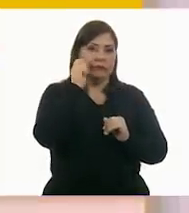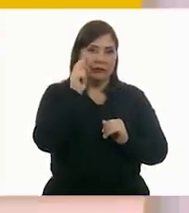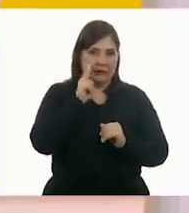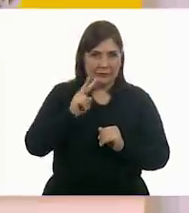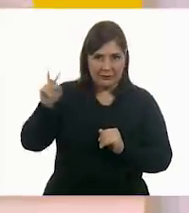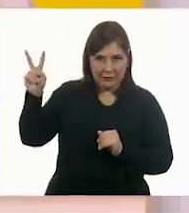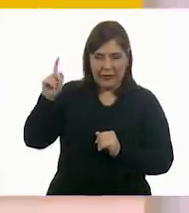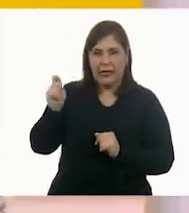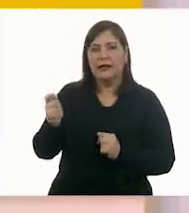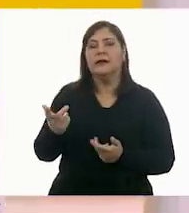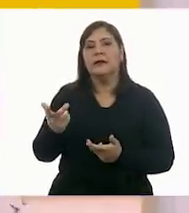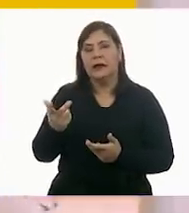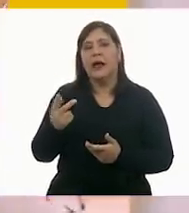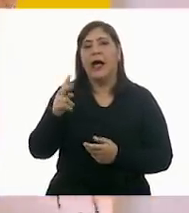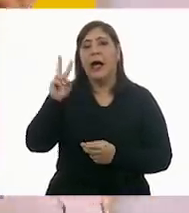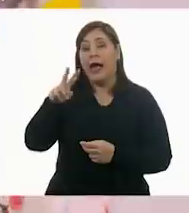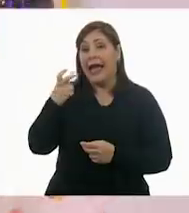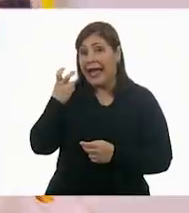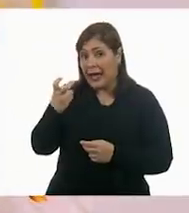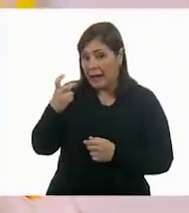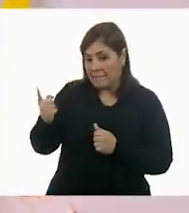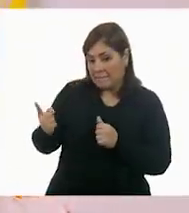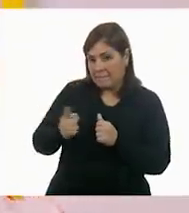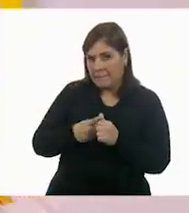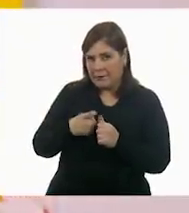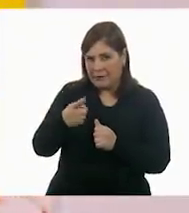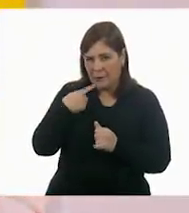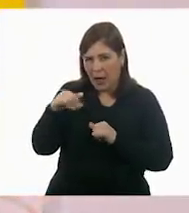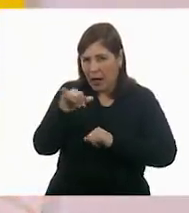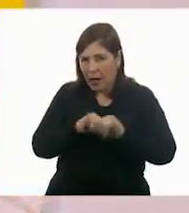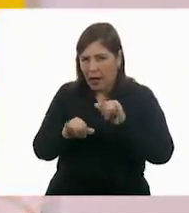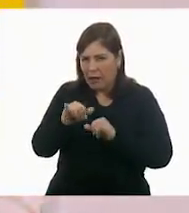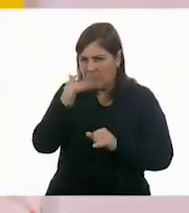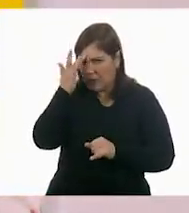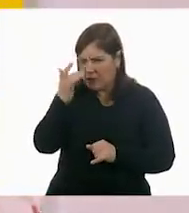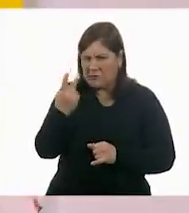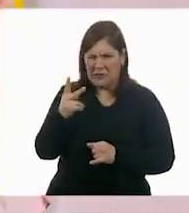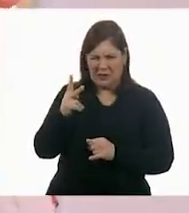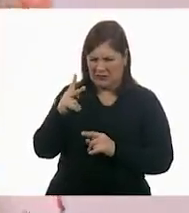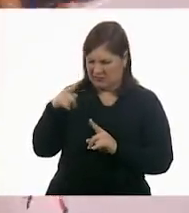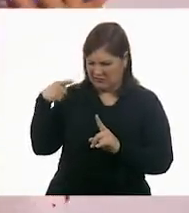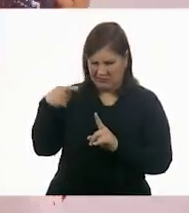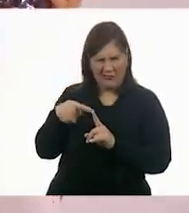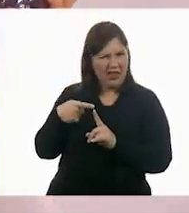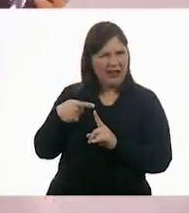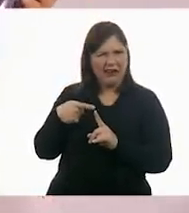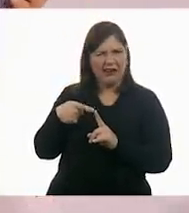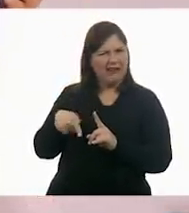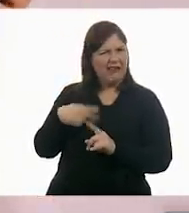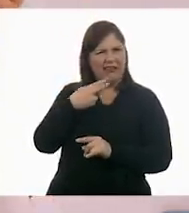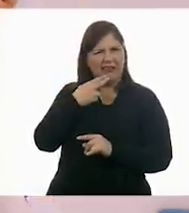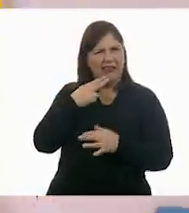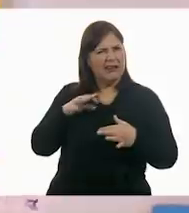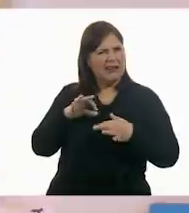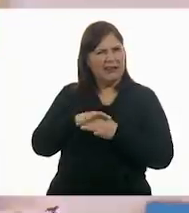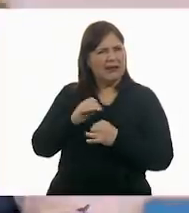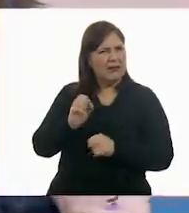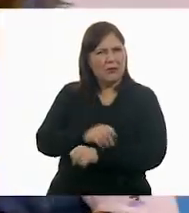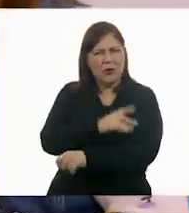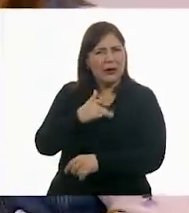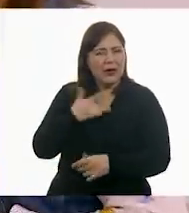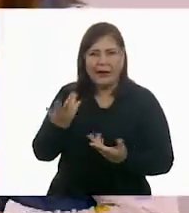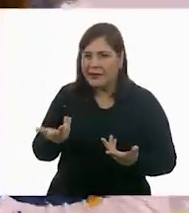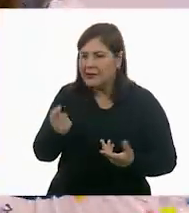Esta va a ser nuestra primer fórmula, pero ¿qué tendrá que ver con las emociones esto? ¿Qué piensas? A